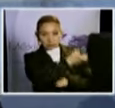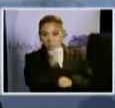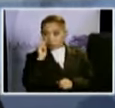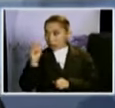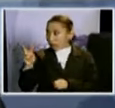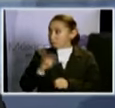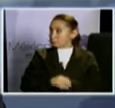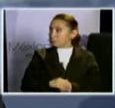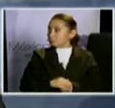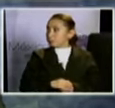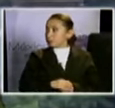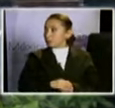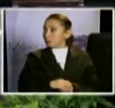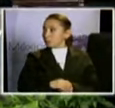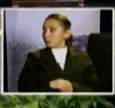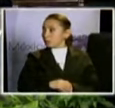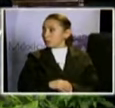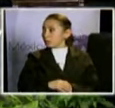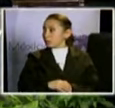¿Alcanzan a ver?